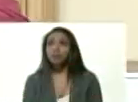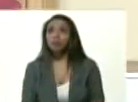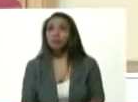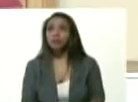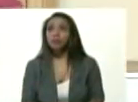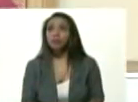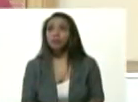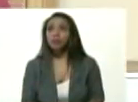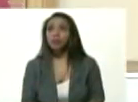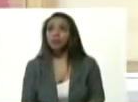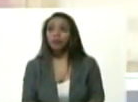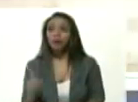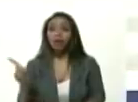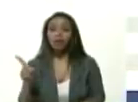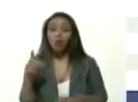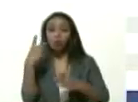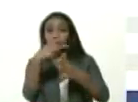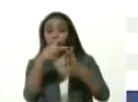casos